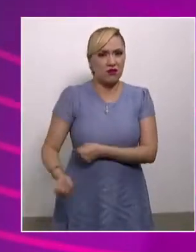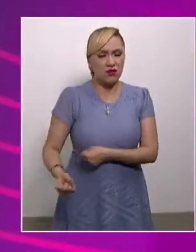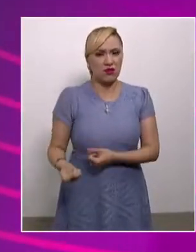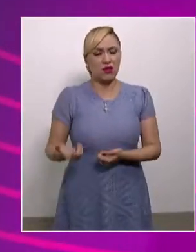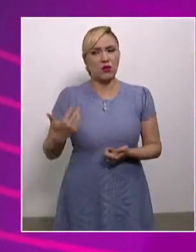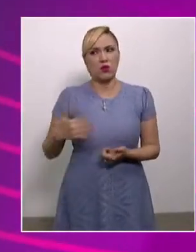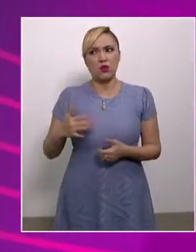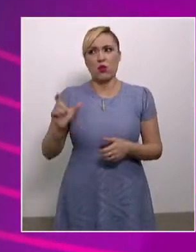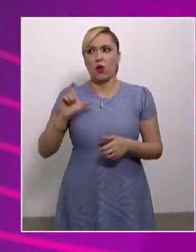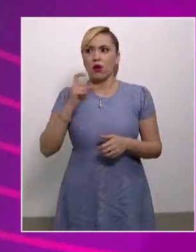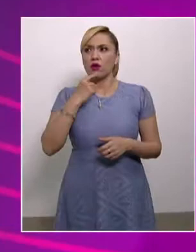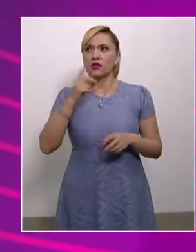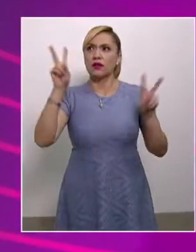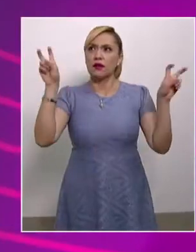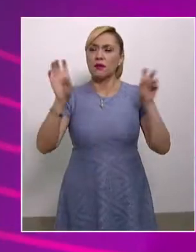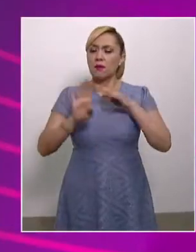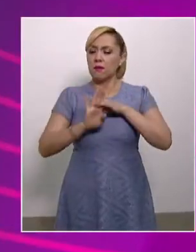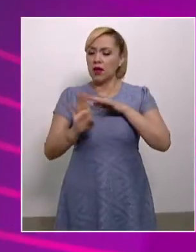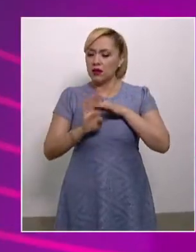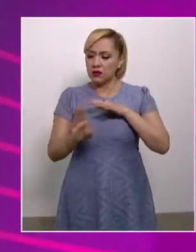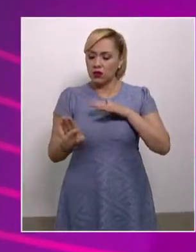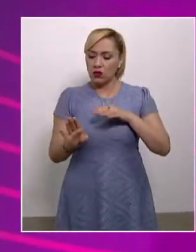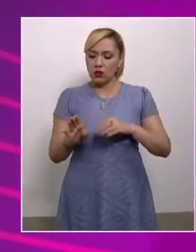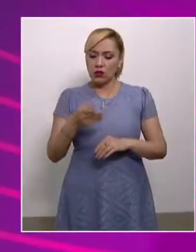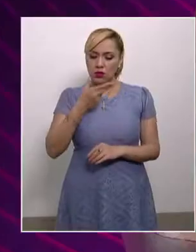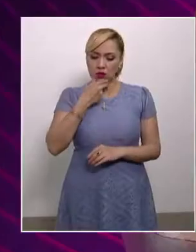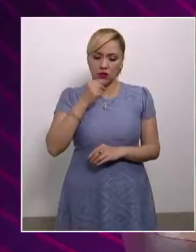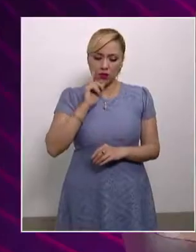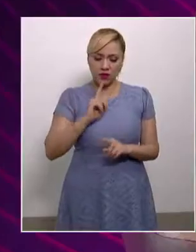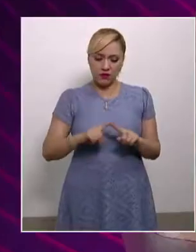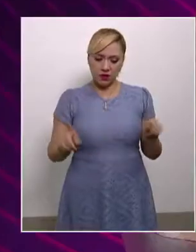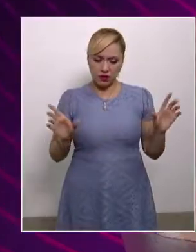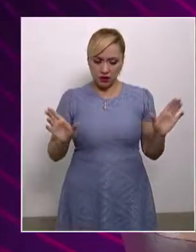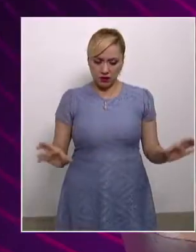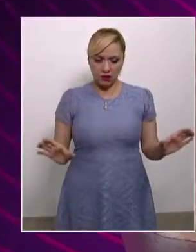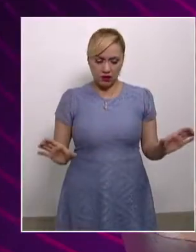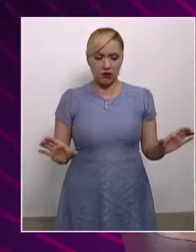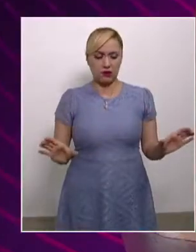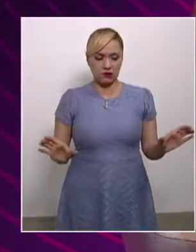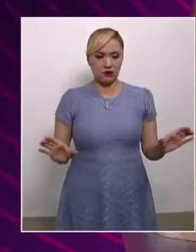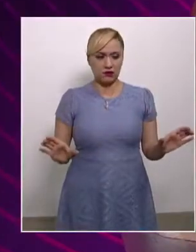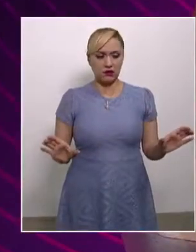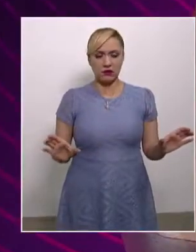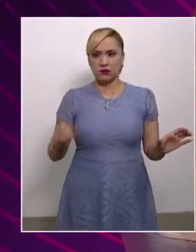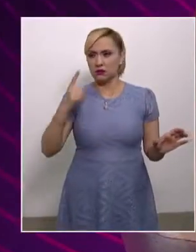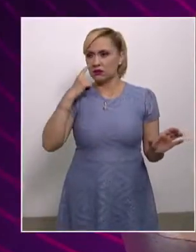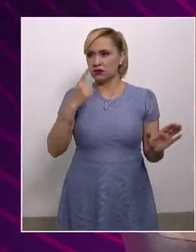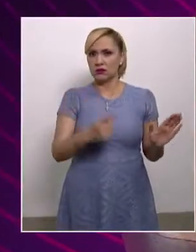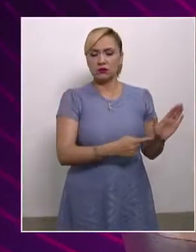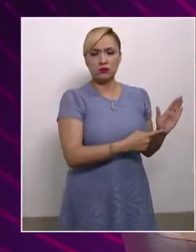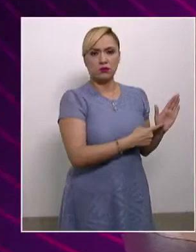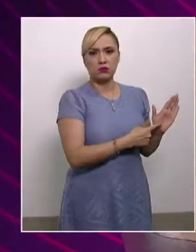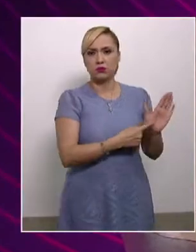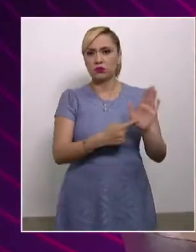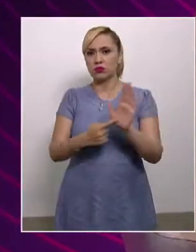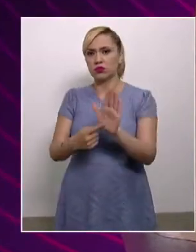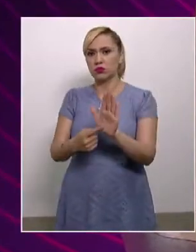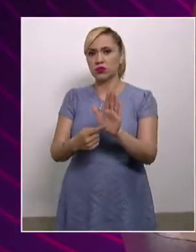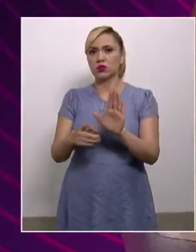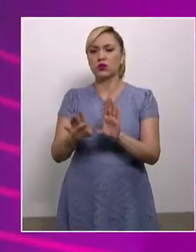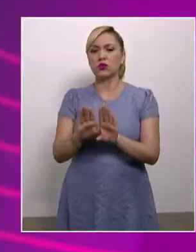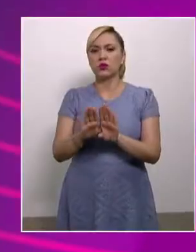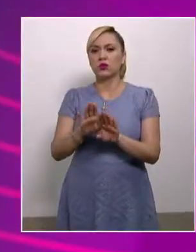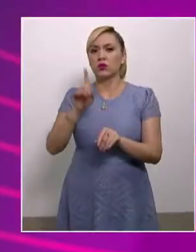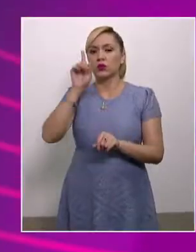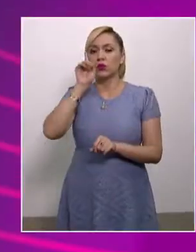de migración y género, este tema en particular, ¿no? La violencia que expulsa, ¿no? A las mujeres de sus países,